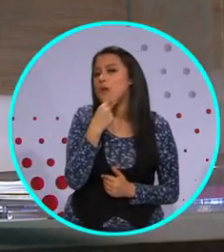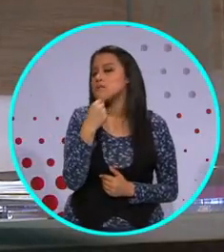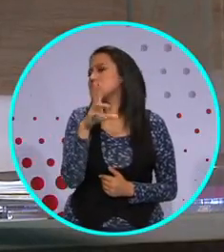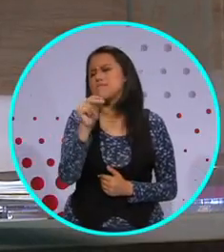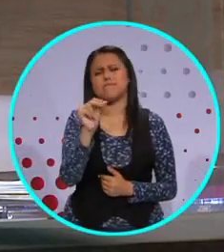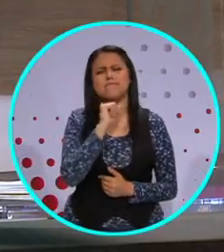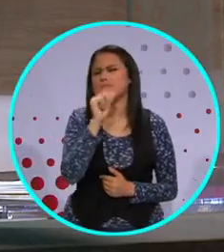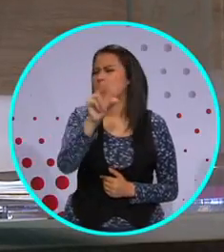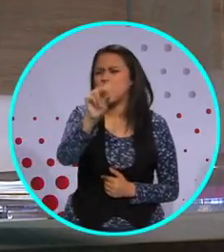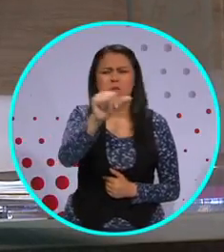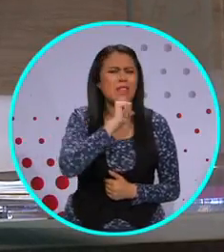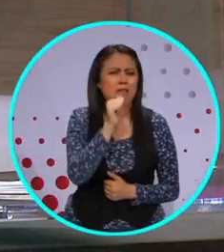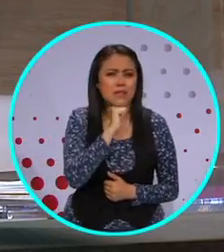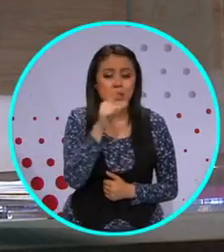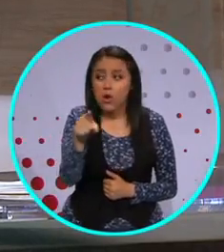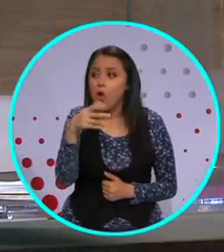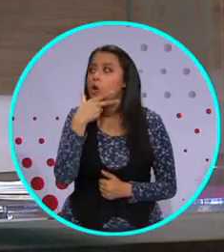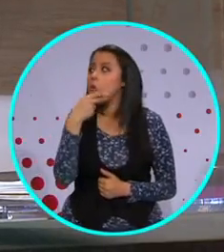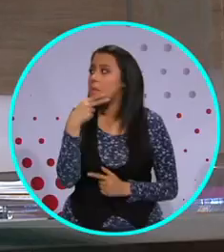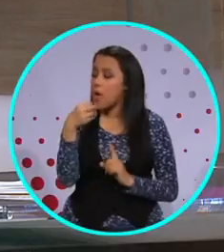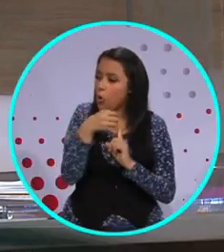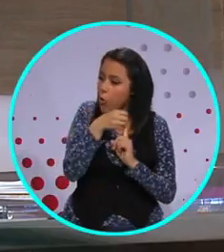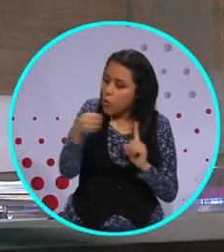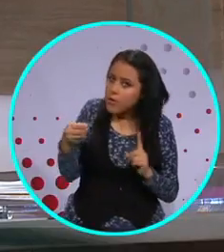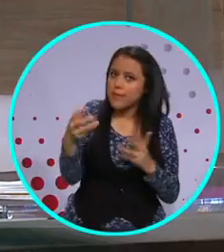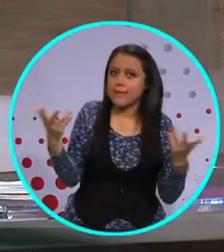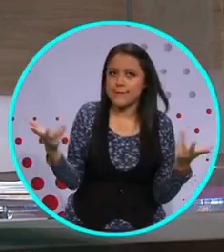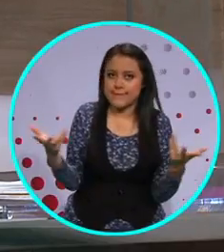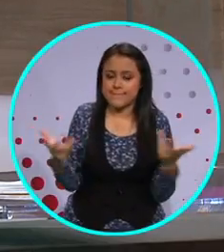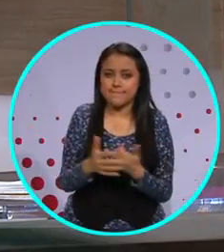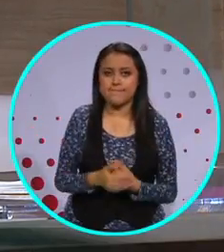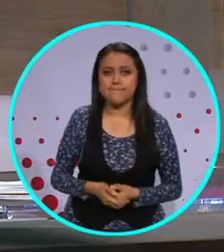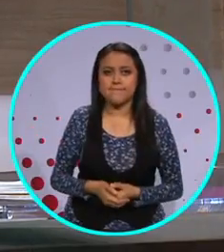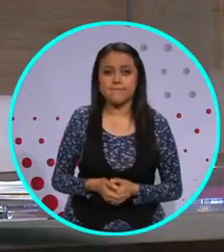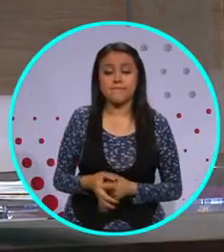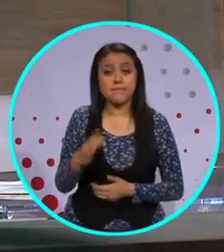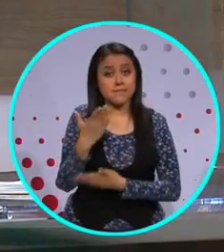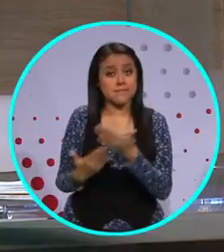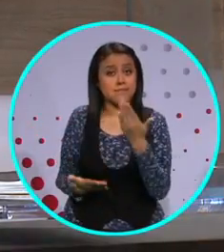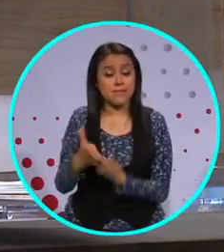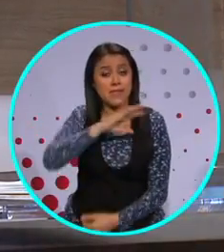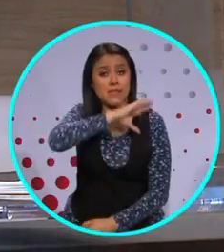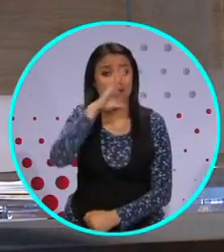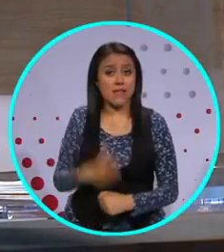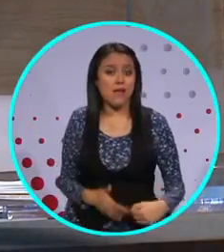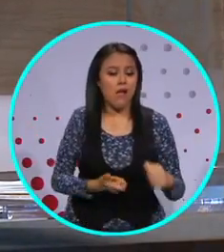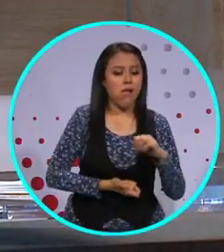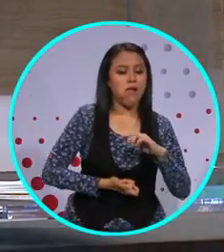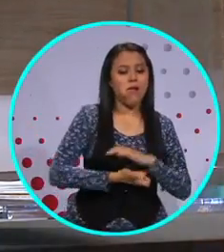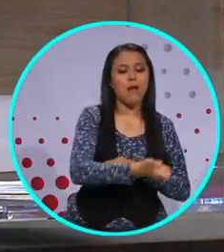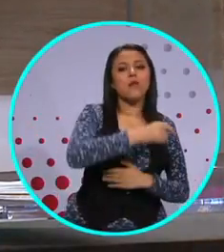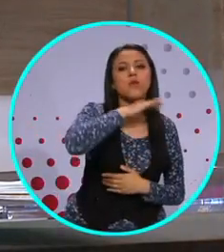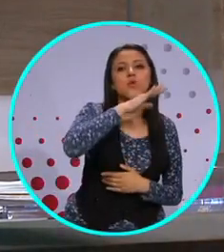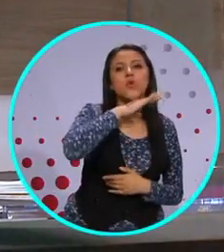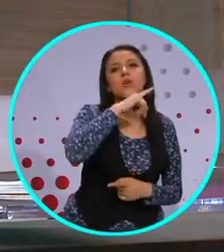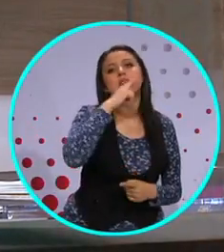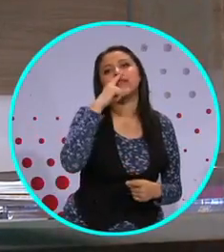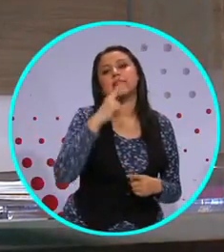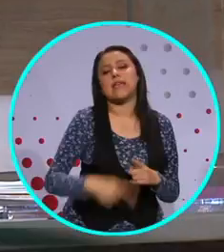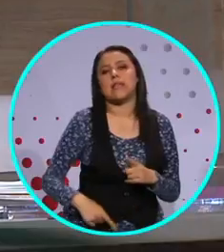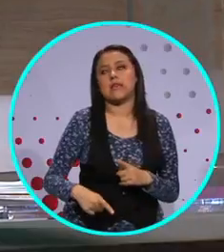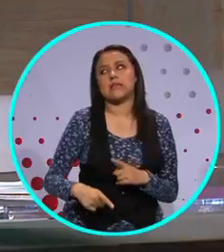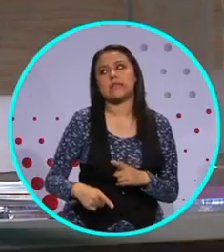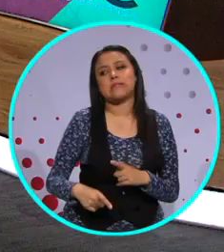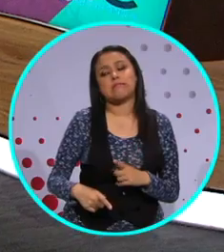buscando alguien que venga a poner ahora la primera acción acabar con los corruptos compadre